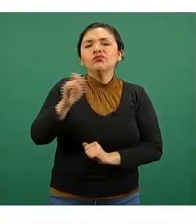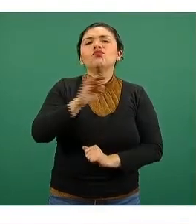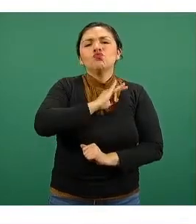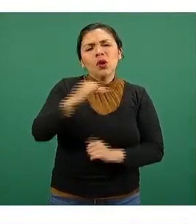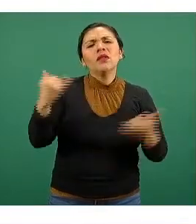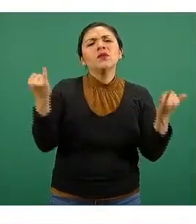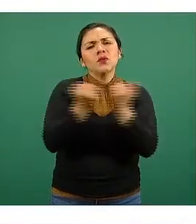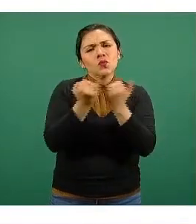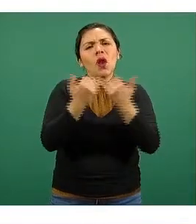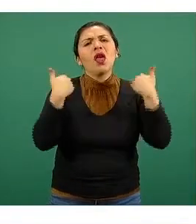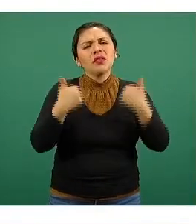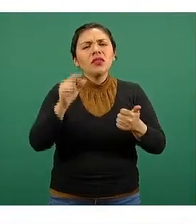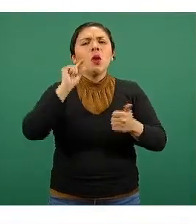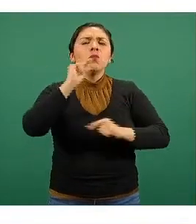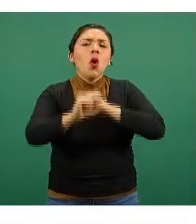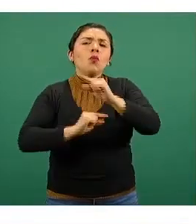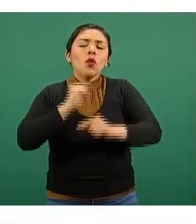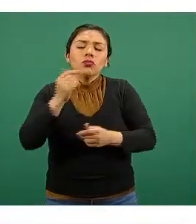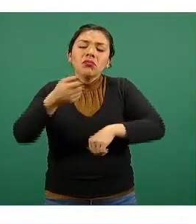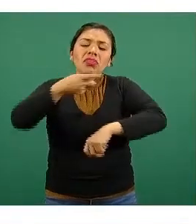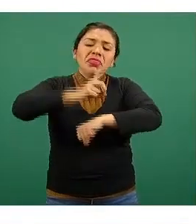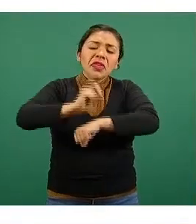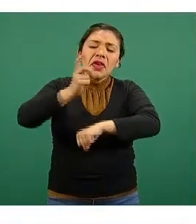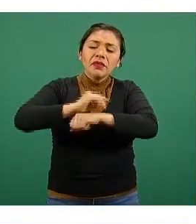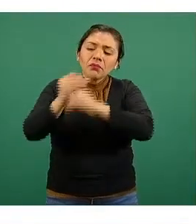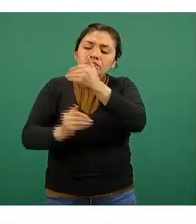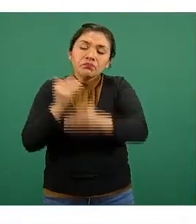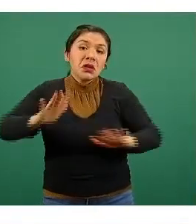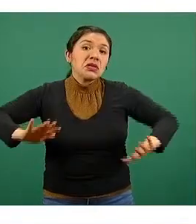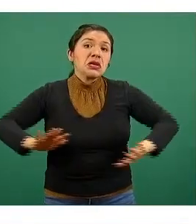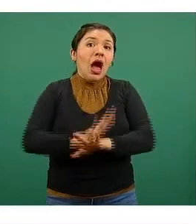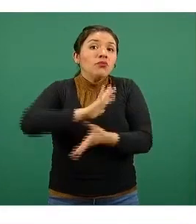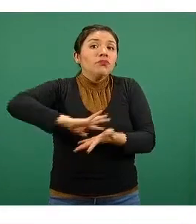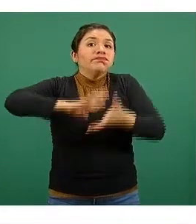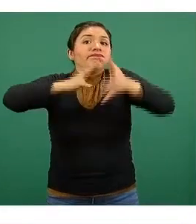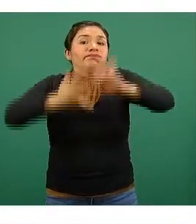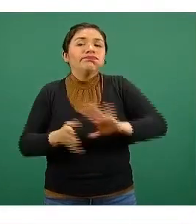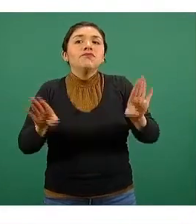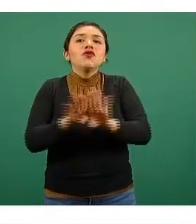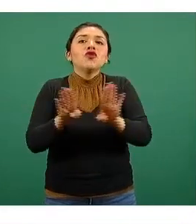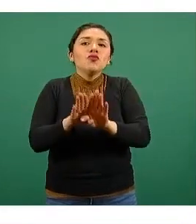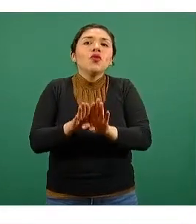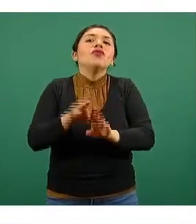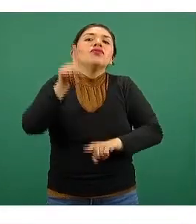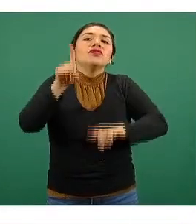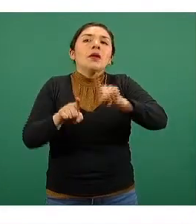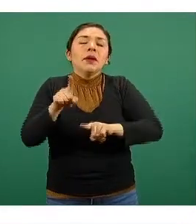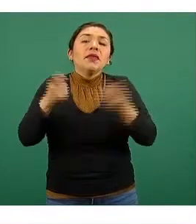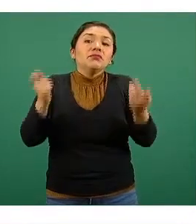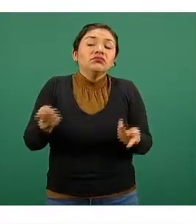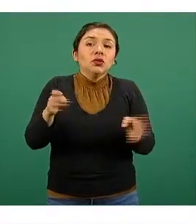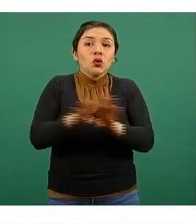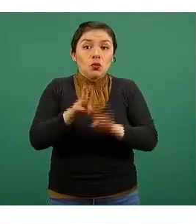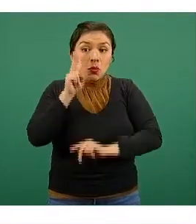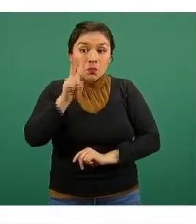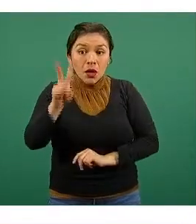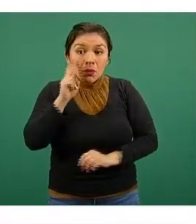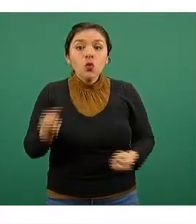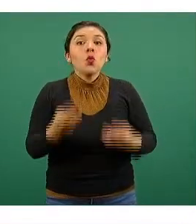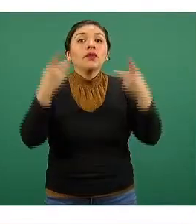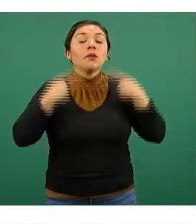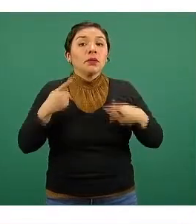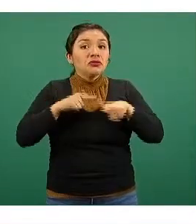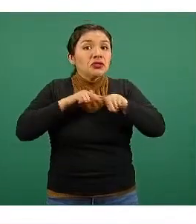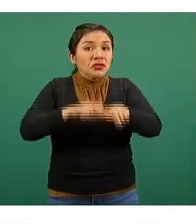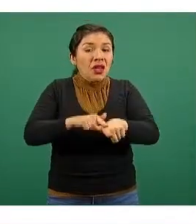ir modificando en el transcurso de los siguientes días y semanas en función precisamente de, por un lado, la cantidad de personas que